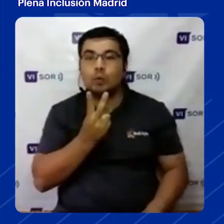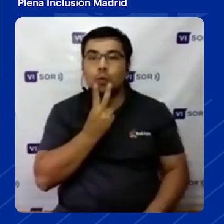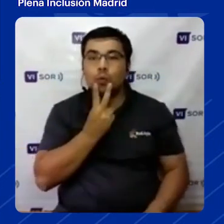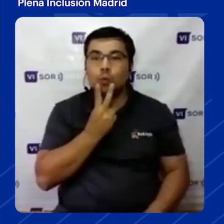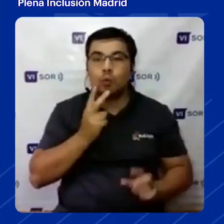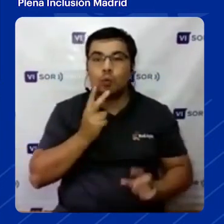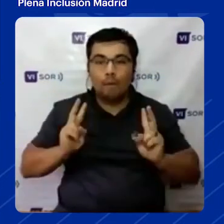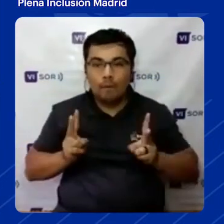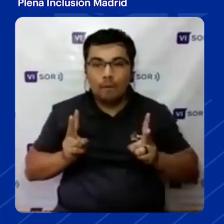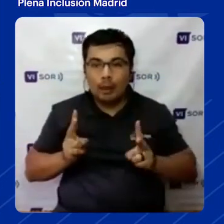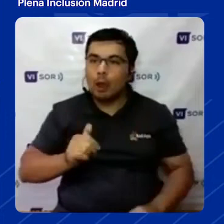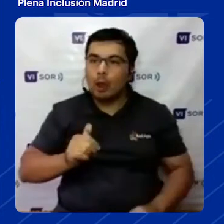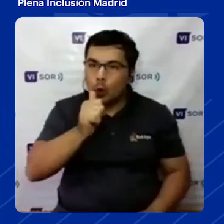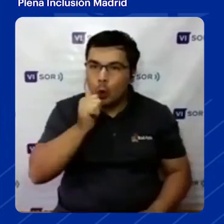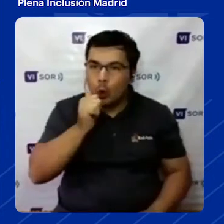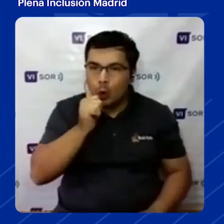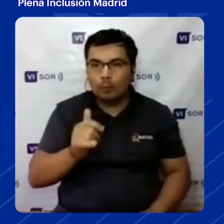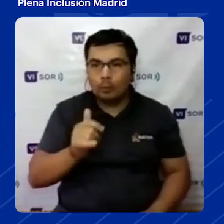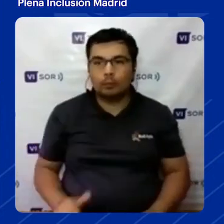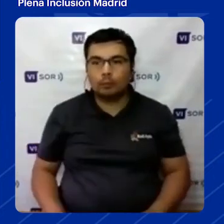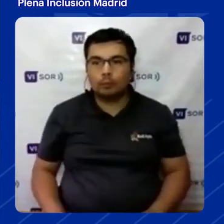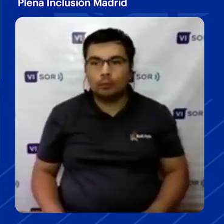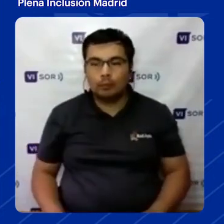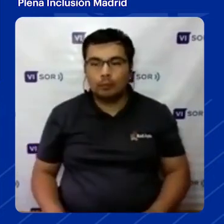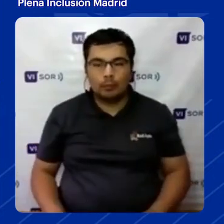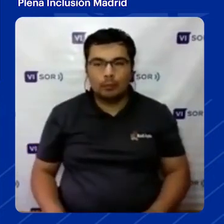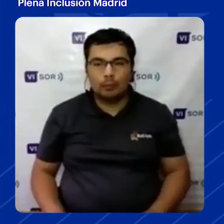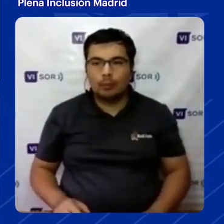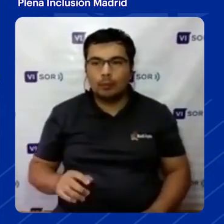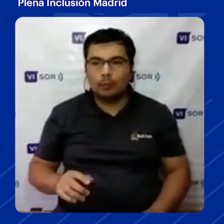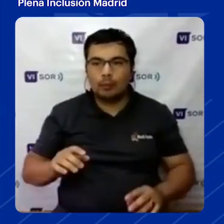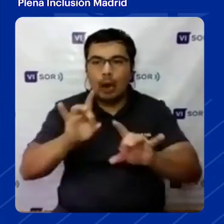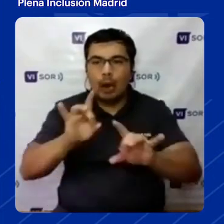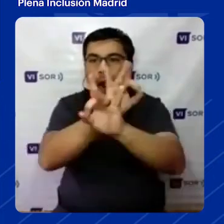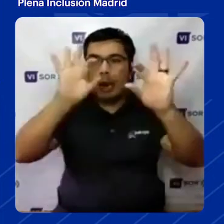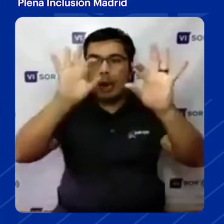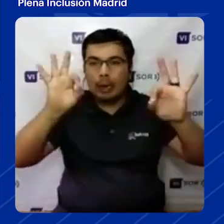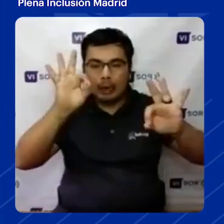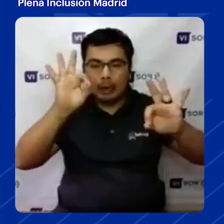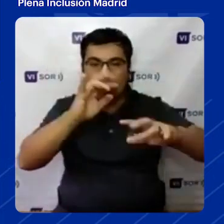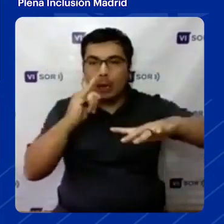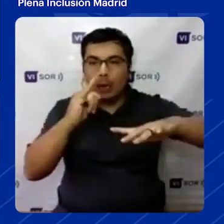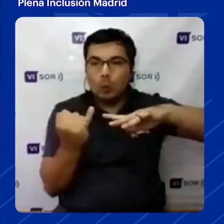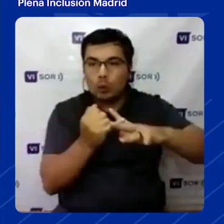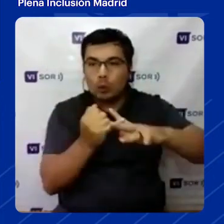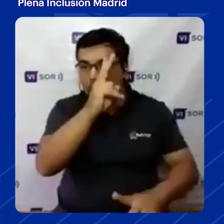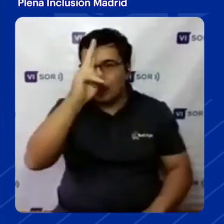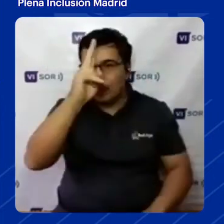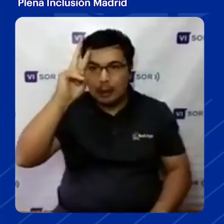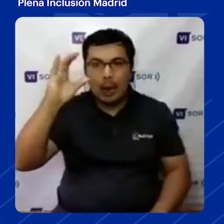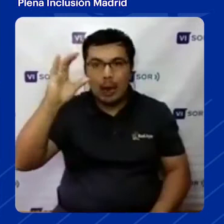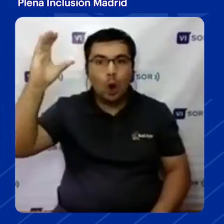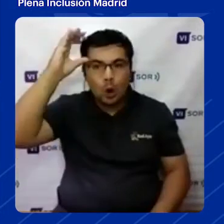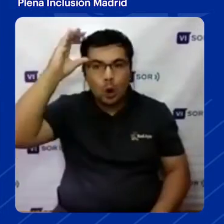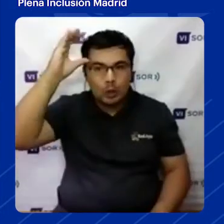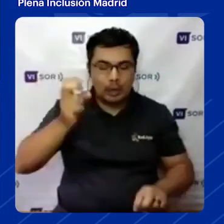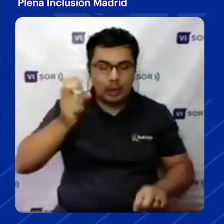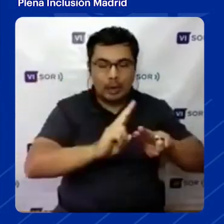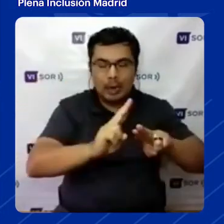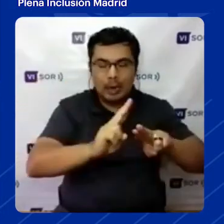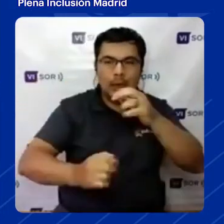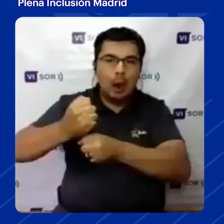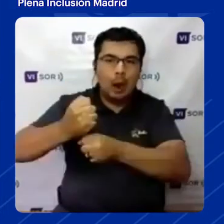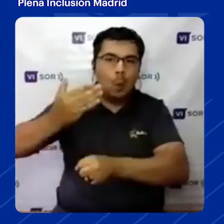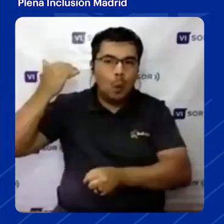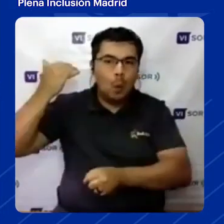Inclusión Madrid era consciente de todo esto y en los últimos años creó dos grupos específicos. Uno de ellos, en 2008,